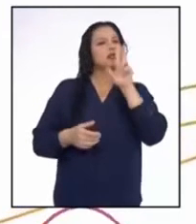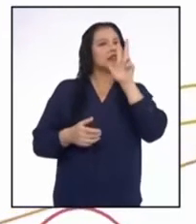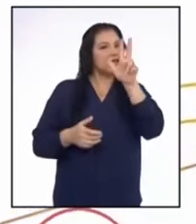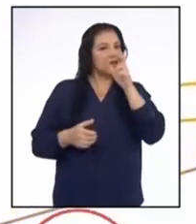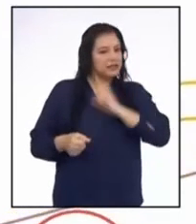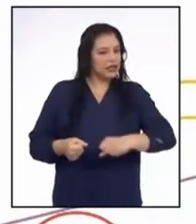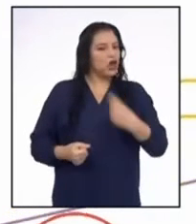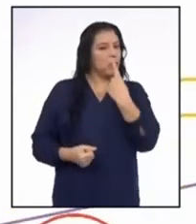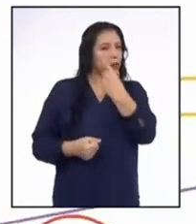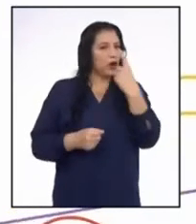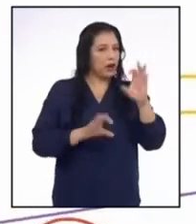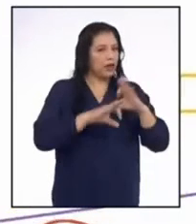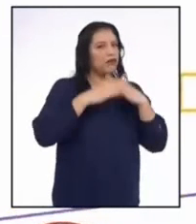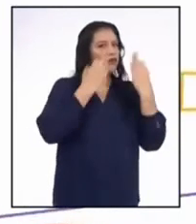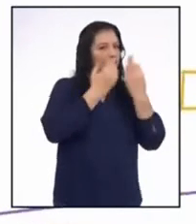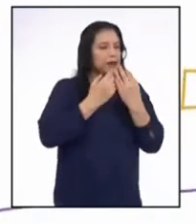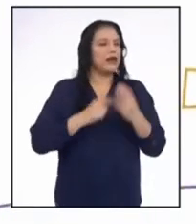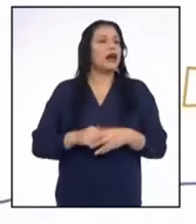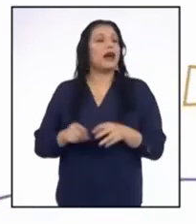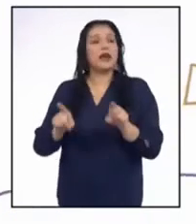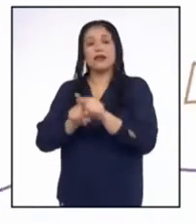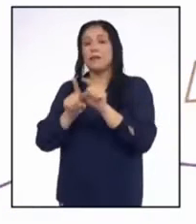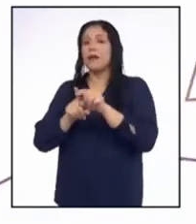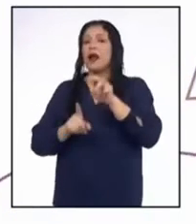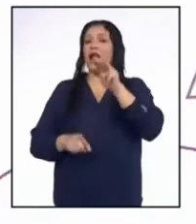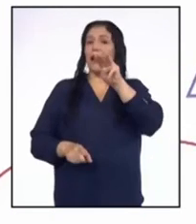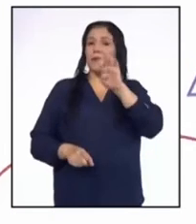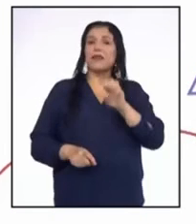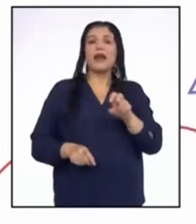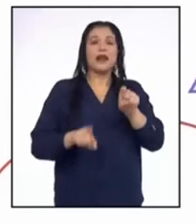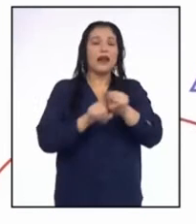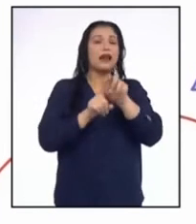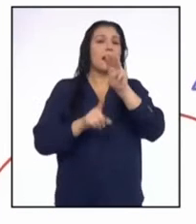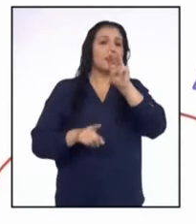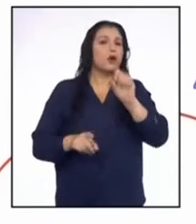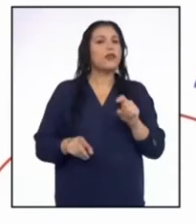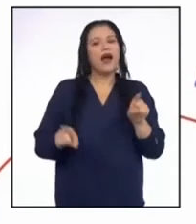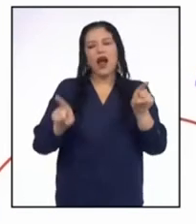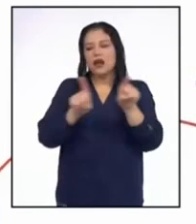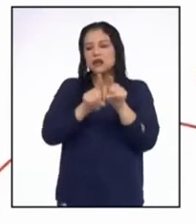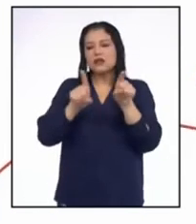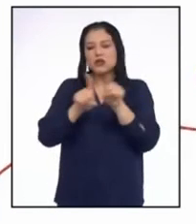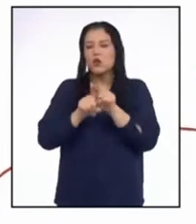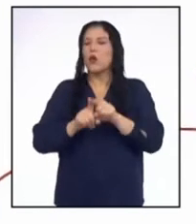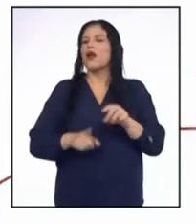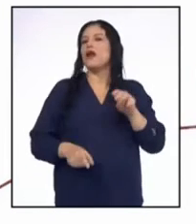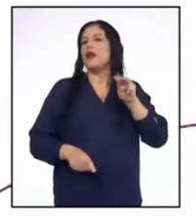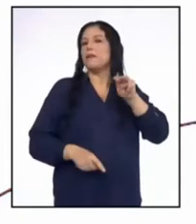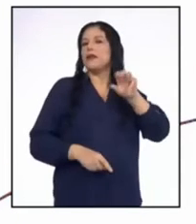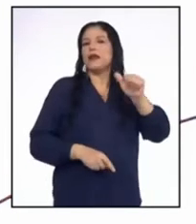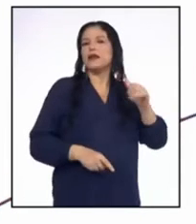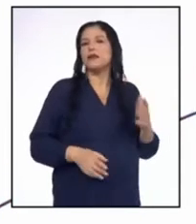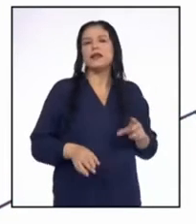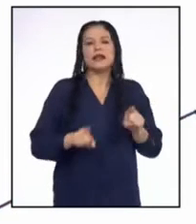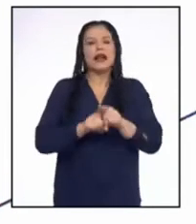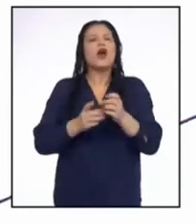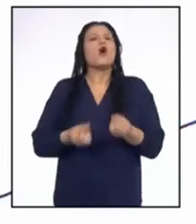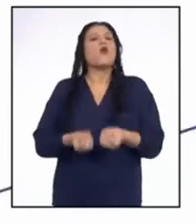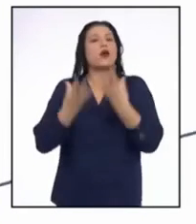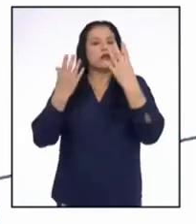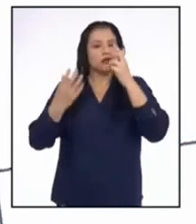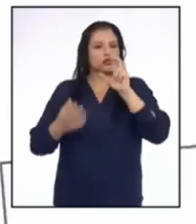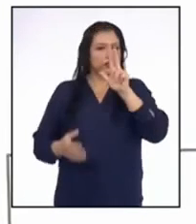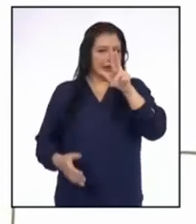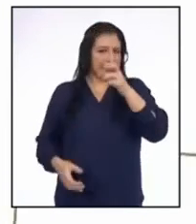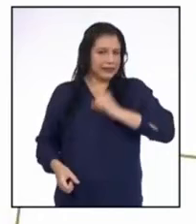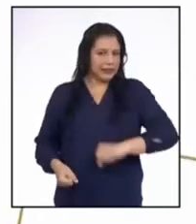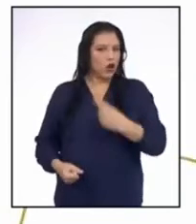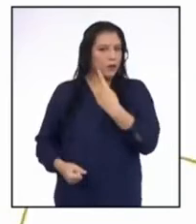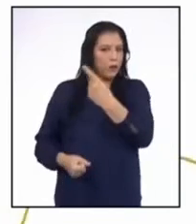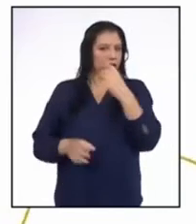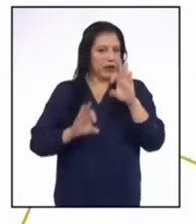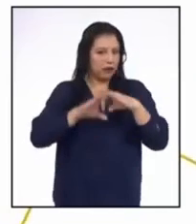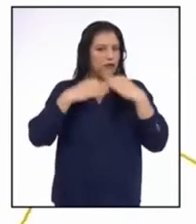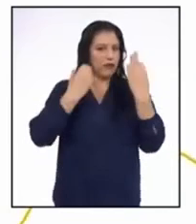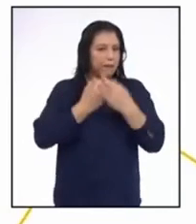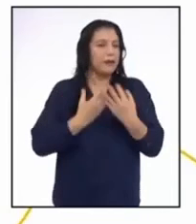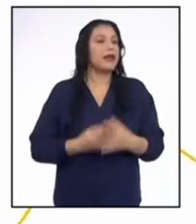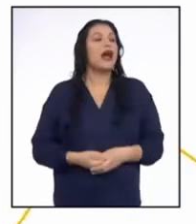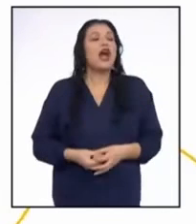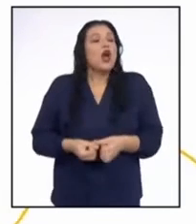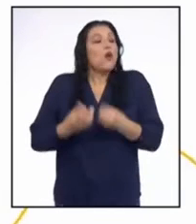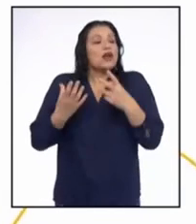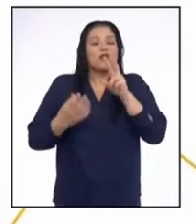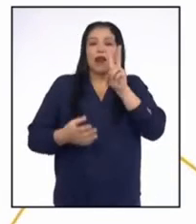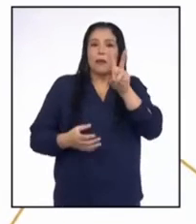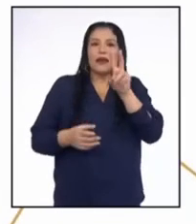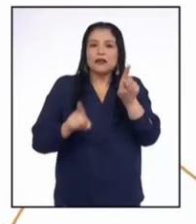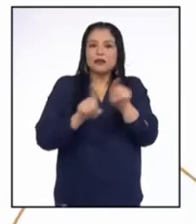Y además, la mediana y moda coincide con la media aritmética, siendo 3 hijos por familia. El valor de